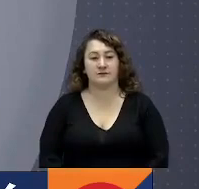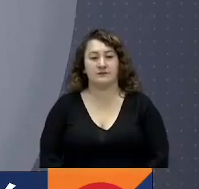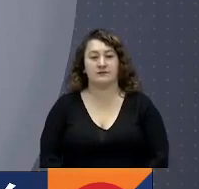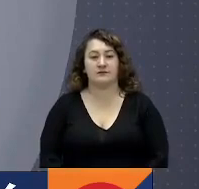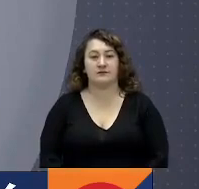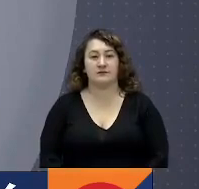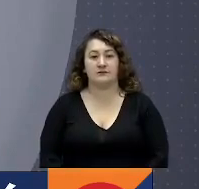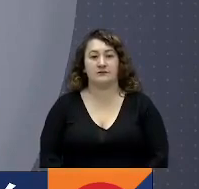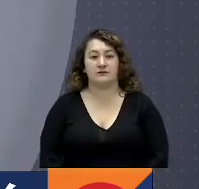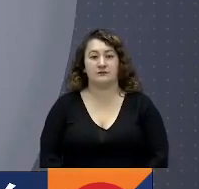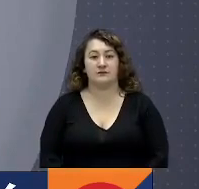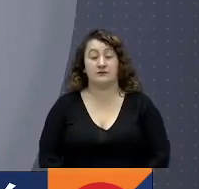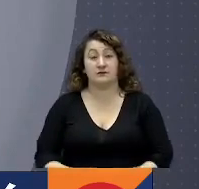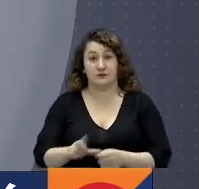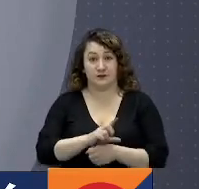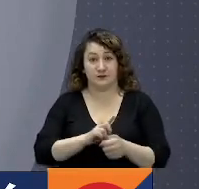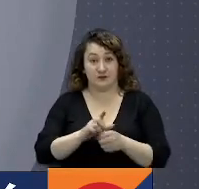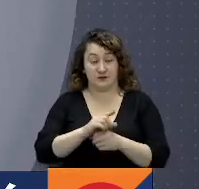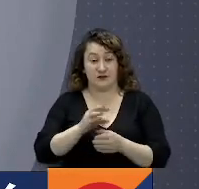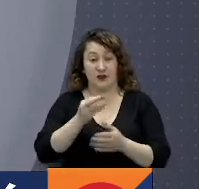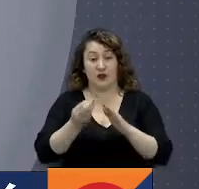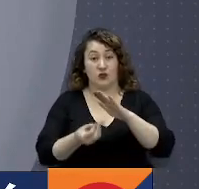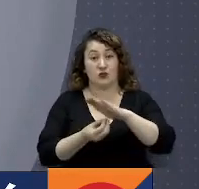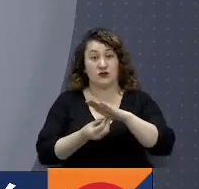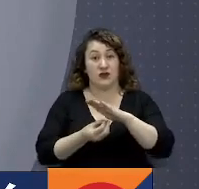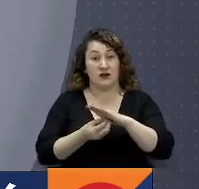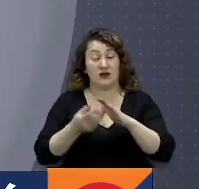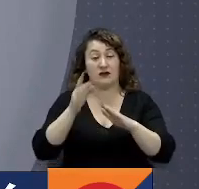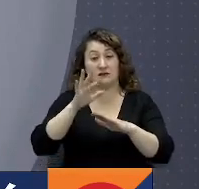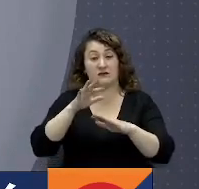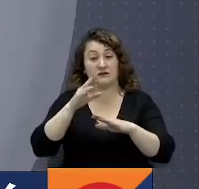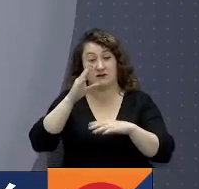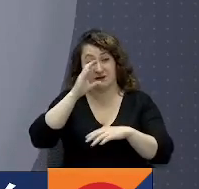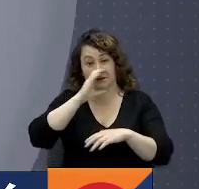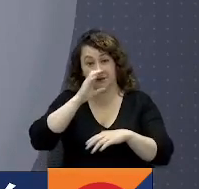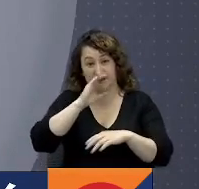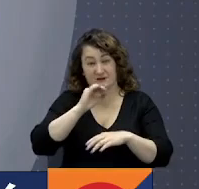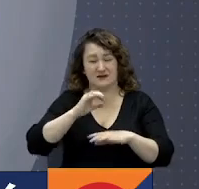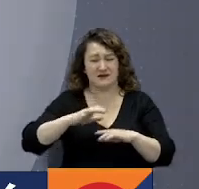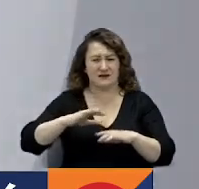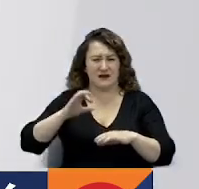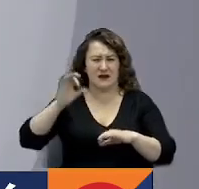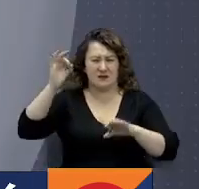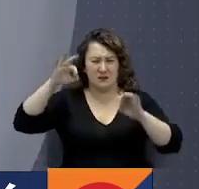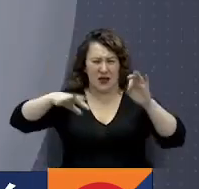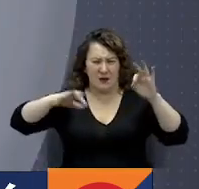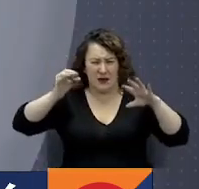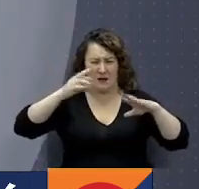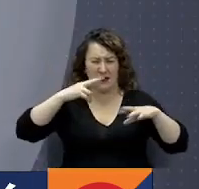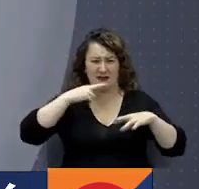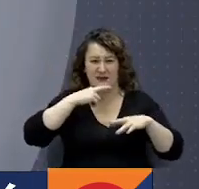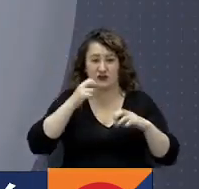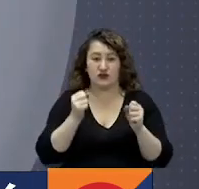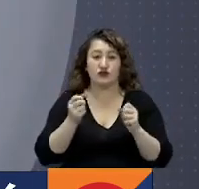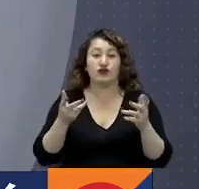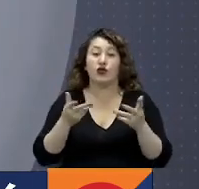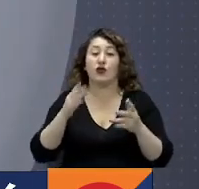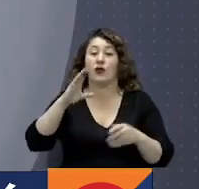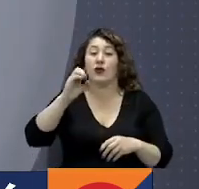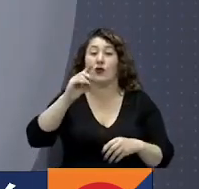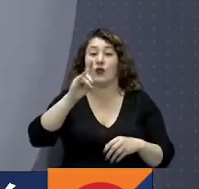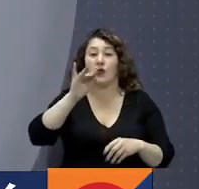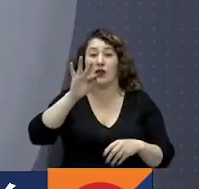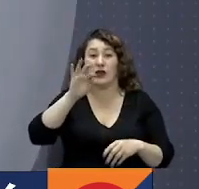En las localidades de Usaquén y Chapinero, este fenómeno natural muy frecuente por estos días hizo de las suyas. Por el sector del Codito hacia La